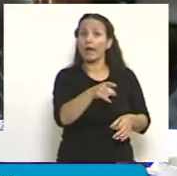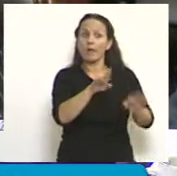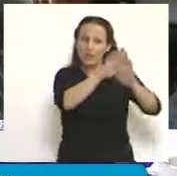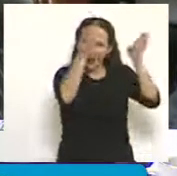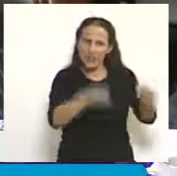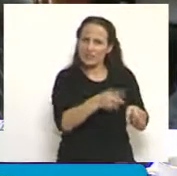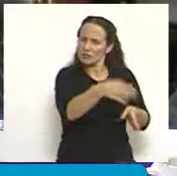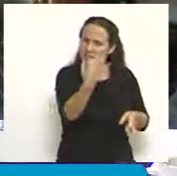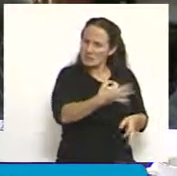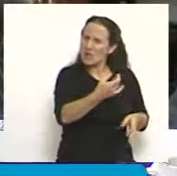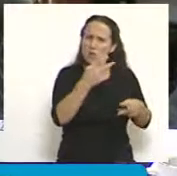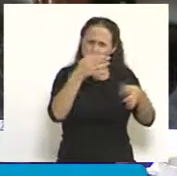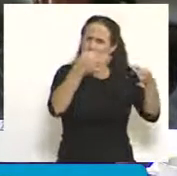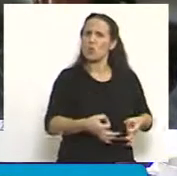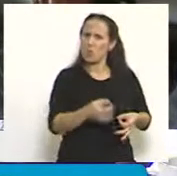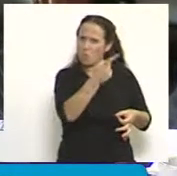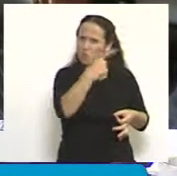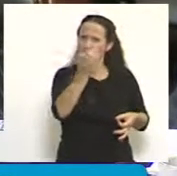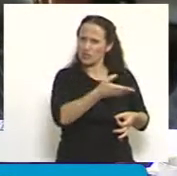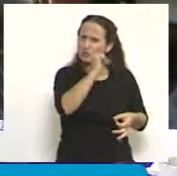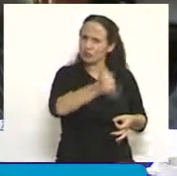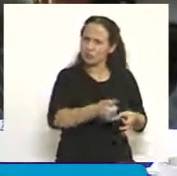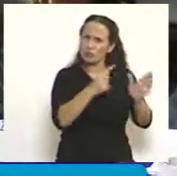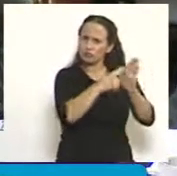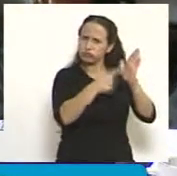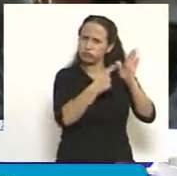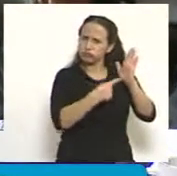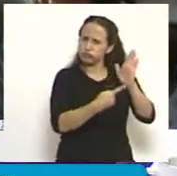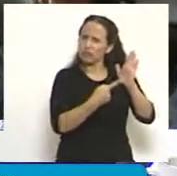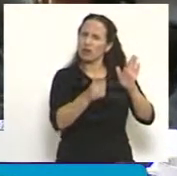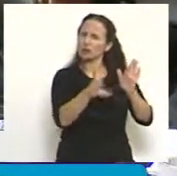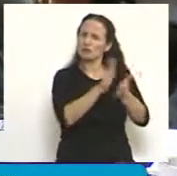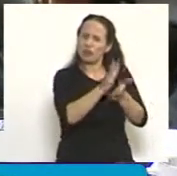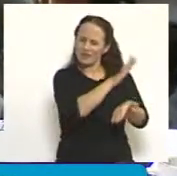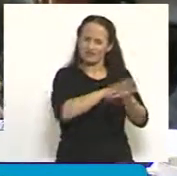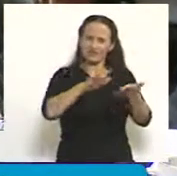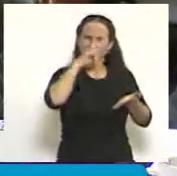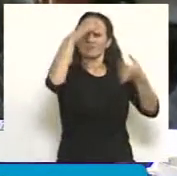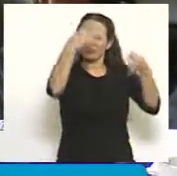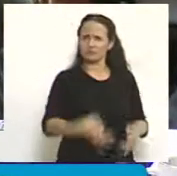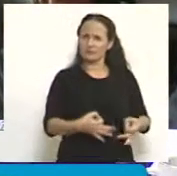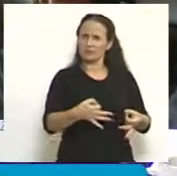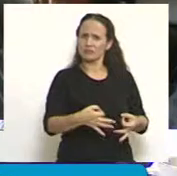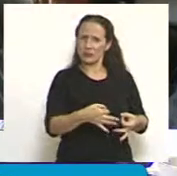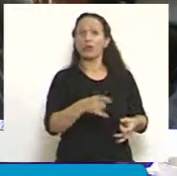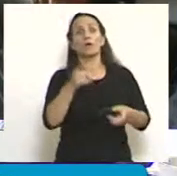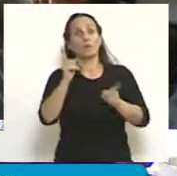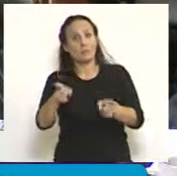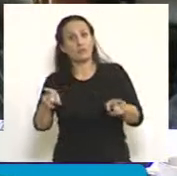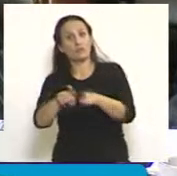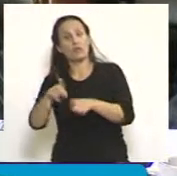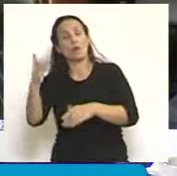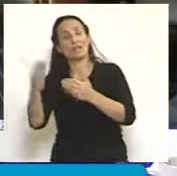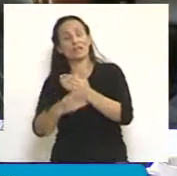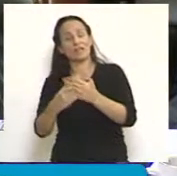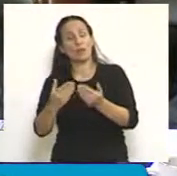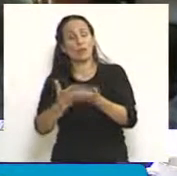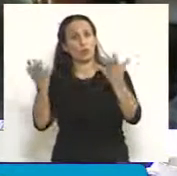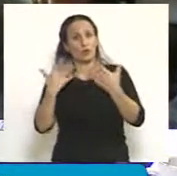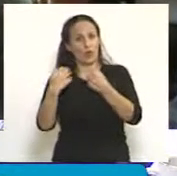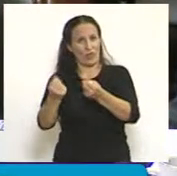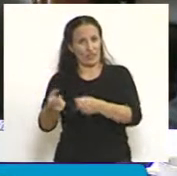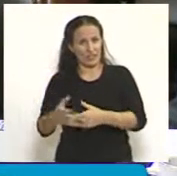diputado, que en realidad la norma sigue teniendo un sentido de alta verticalidad, no esta, sino todas las normas que tienen